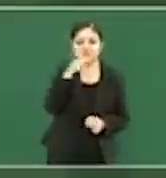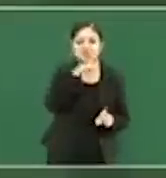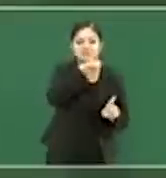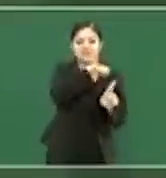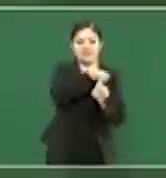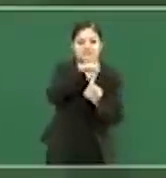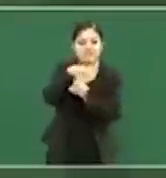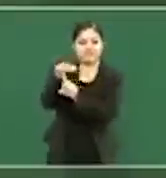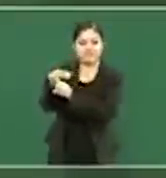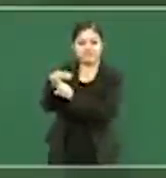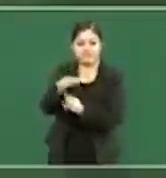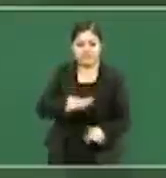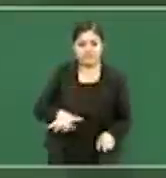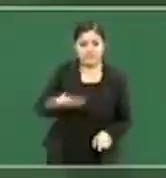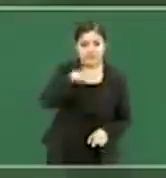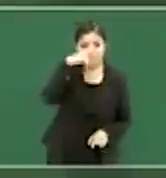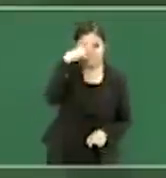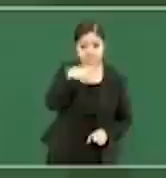manipular al pueblo.